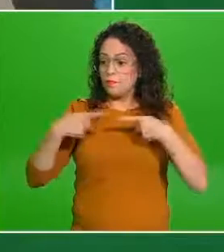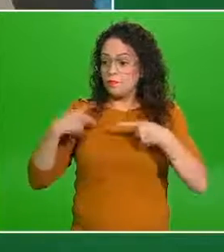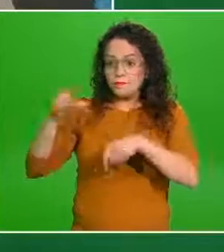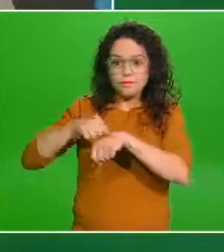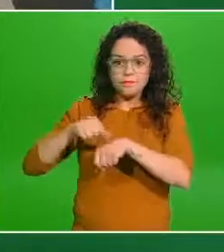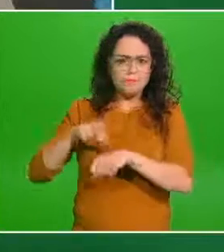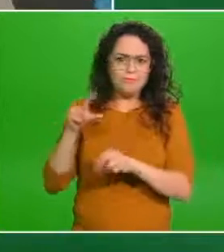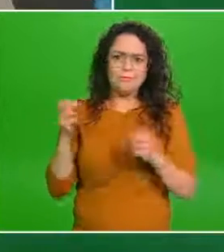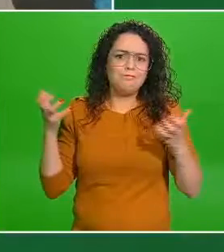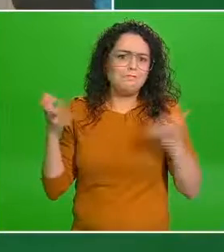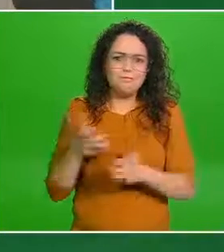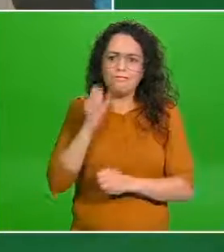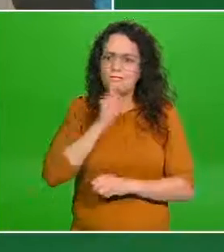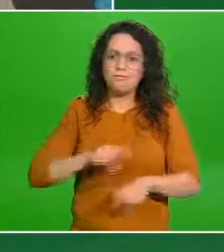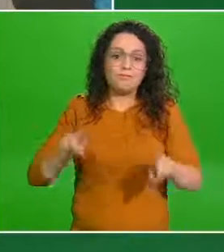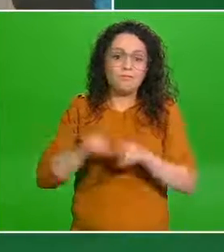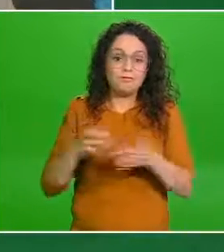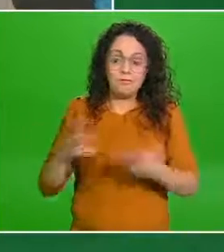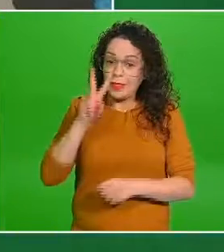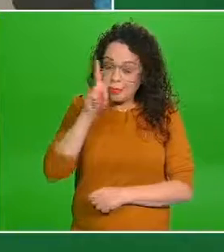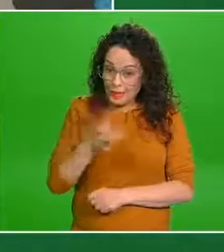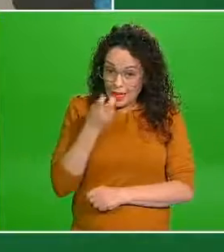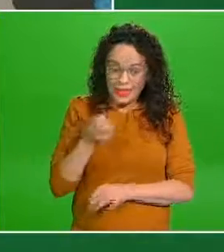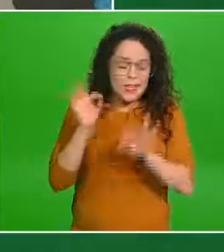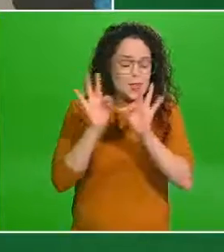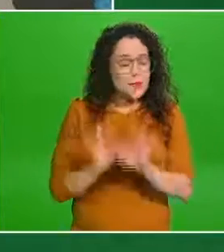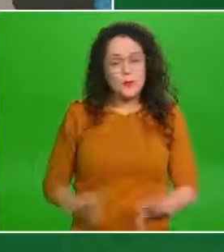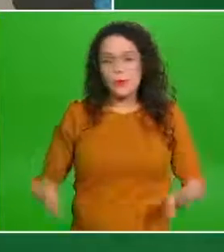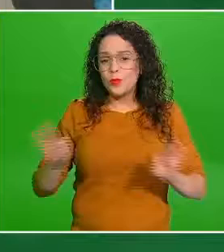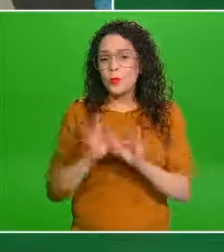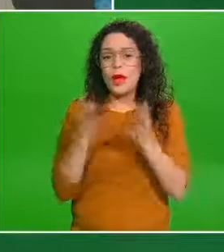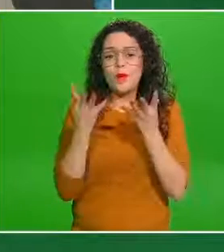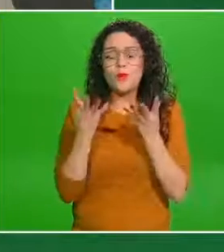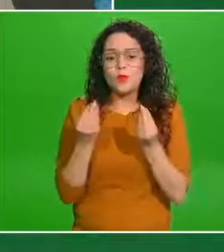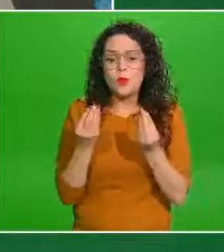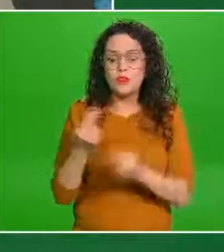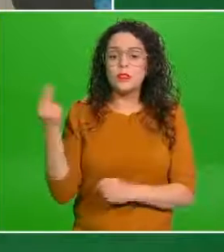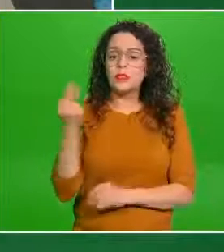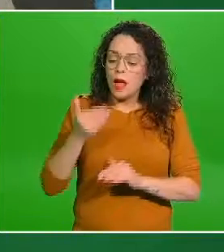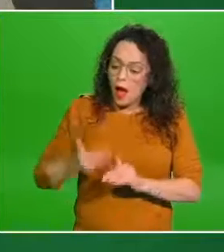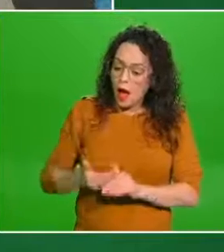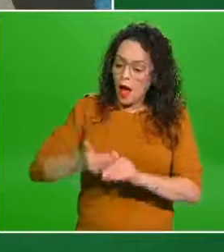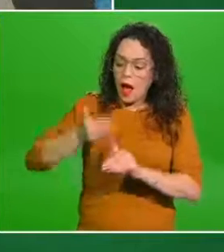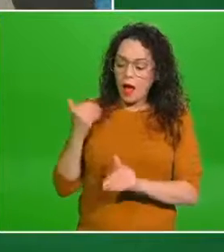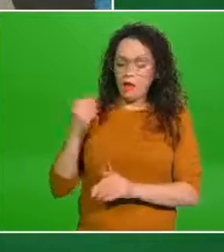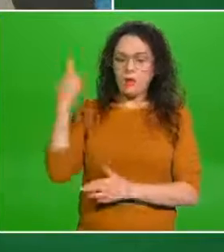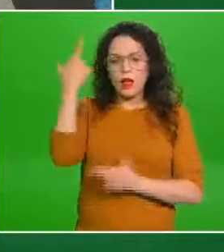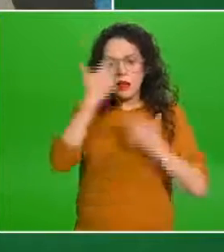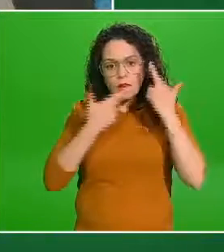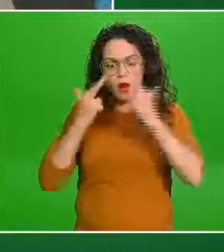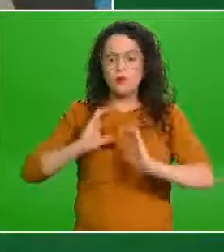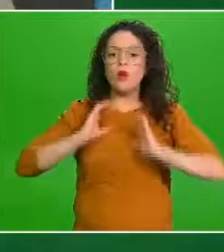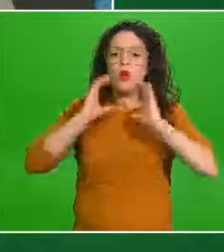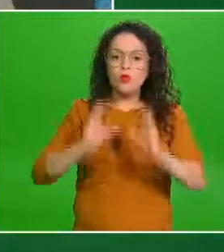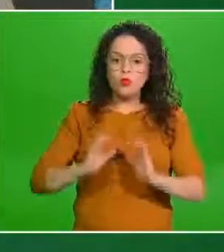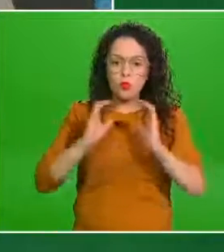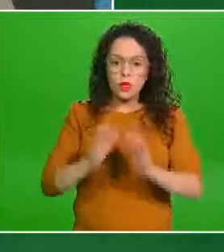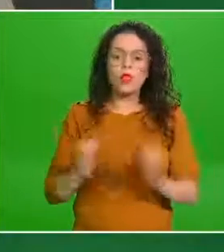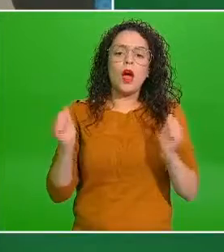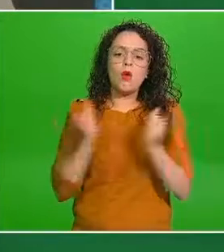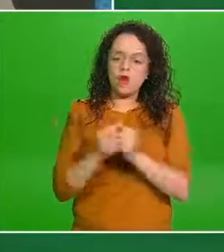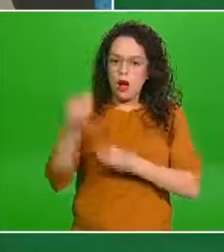salud hacemos, ¿no? Es fundamental que apostemos a la prevención. La